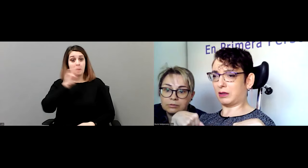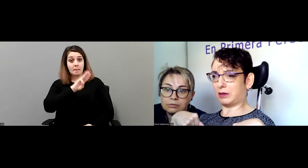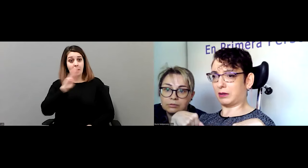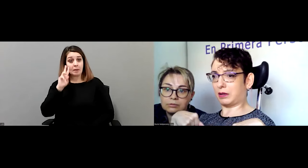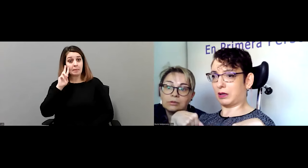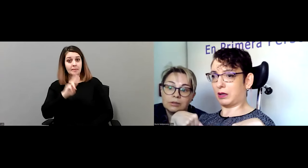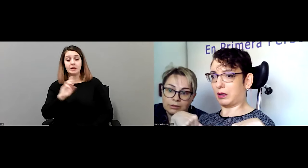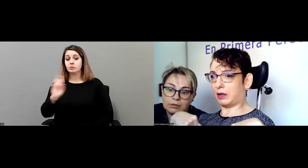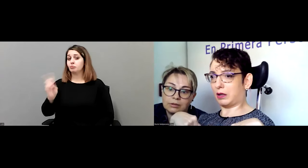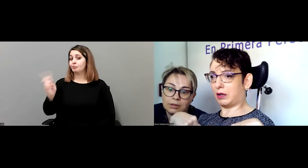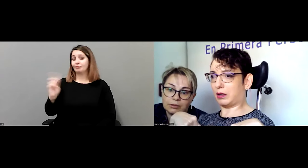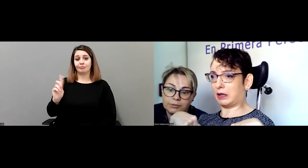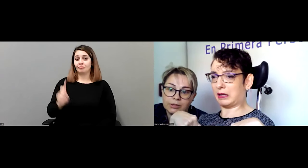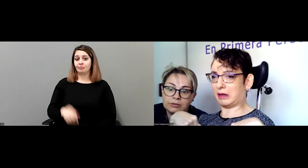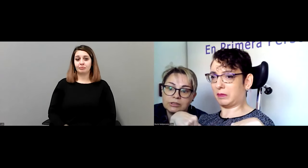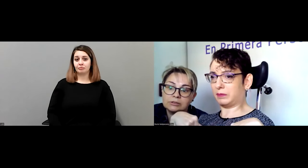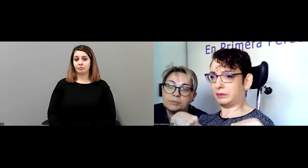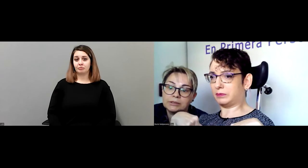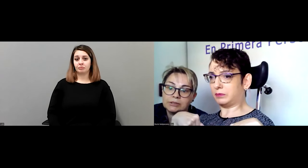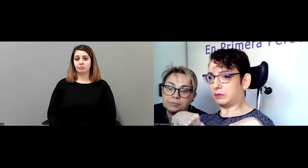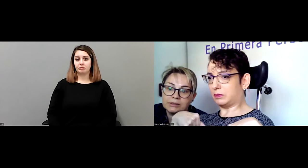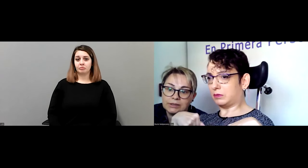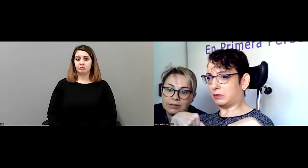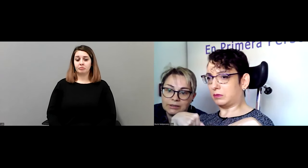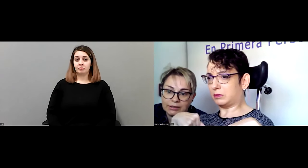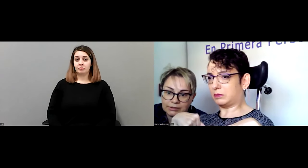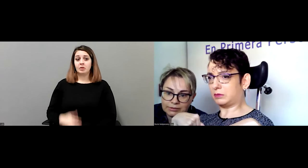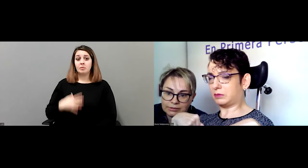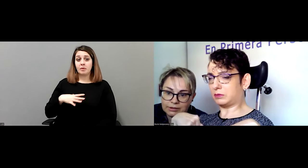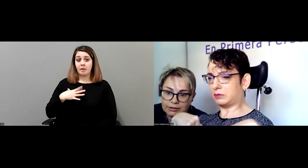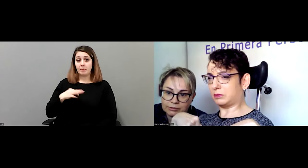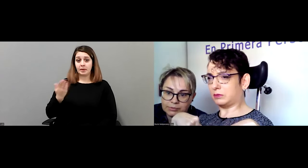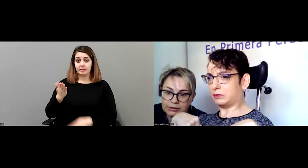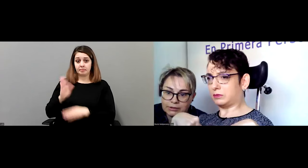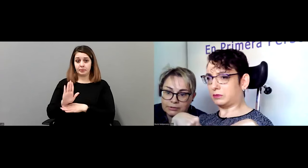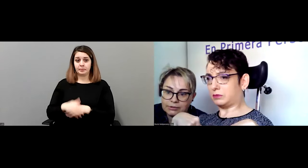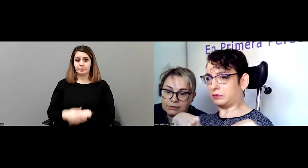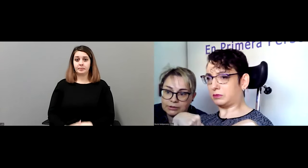No, Rocío, no se está proyectando. Entonces, si lo podéis poner.